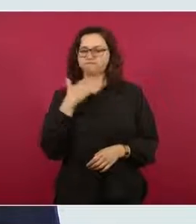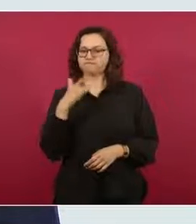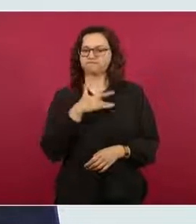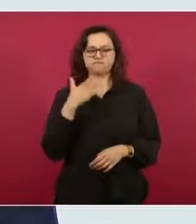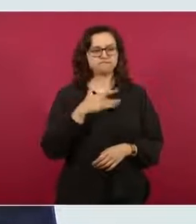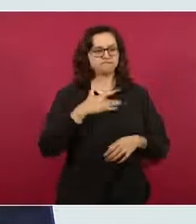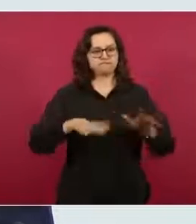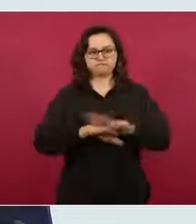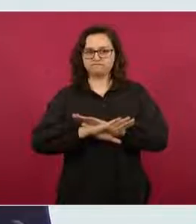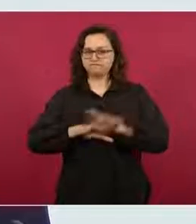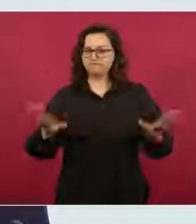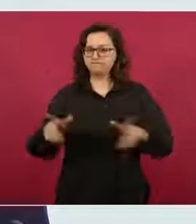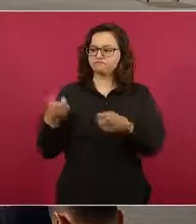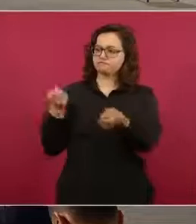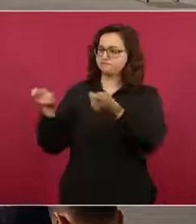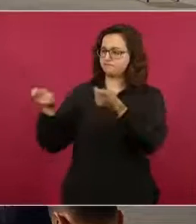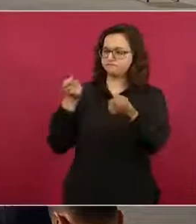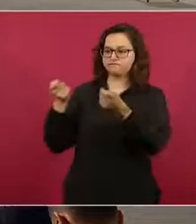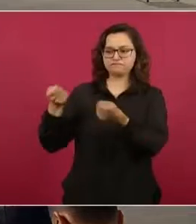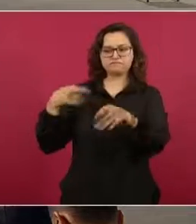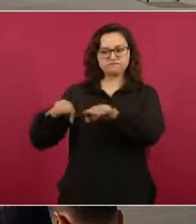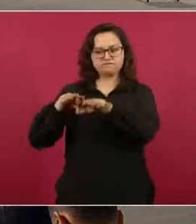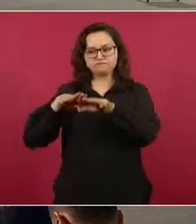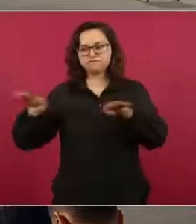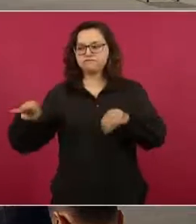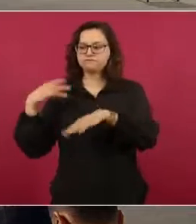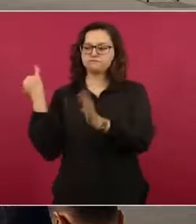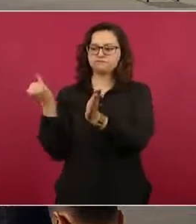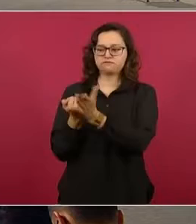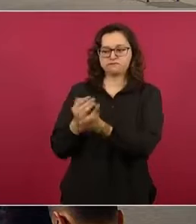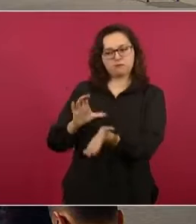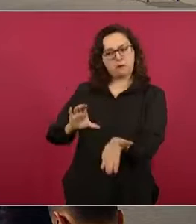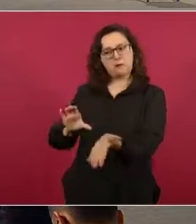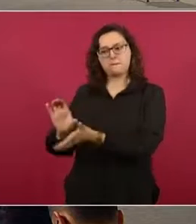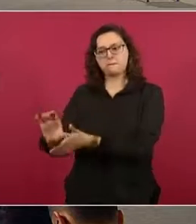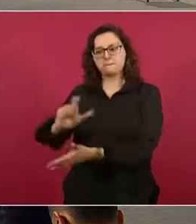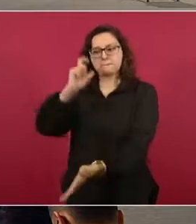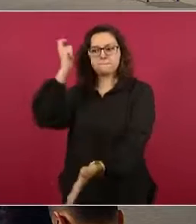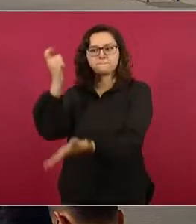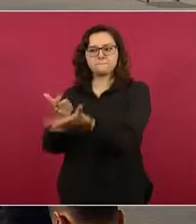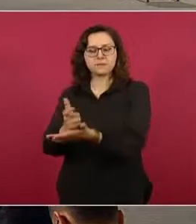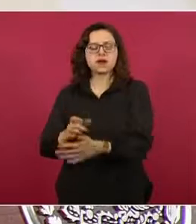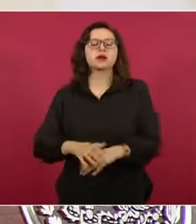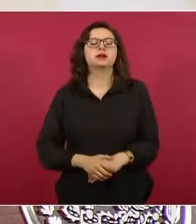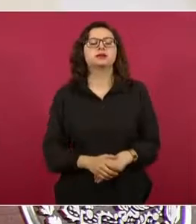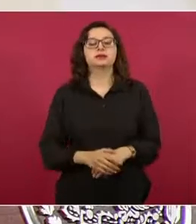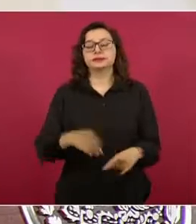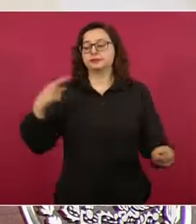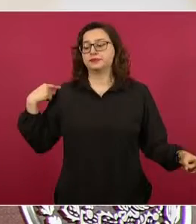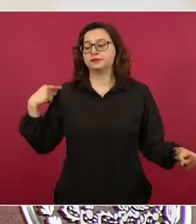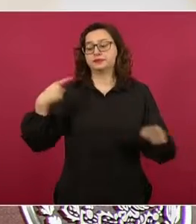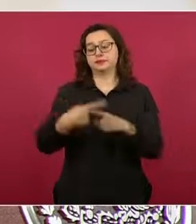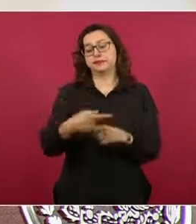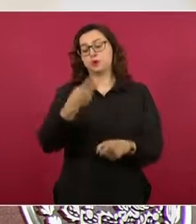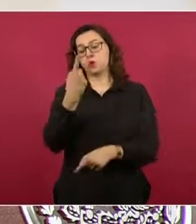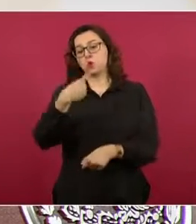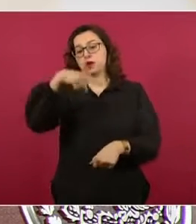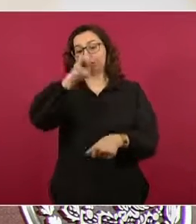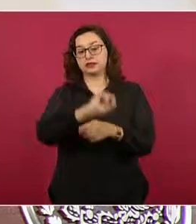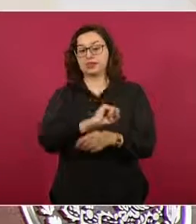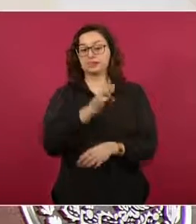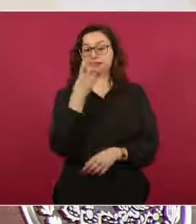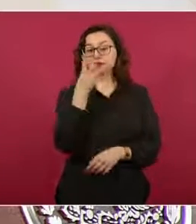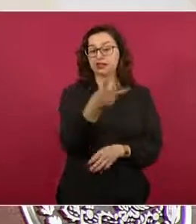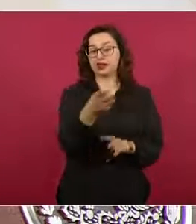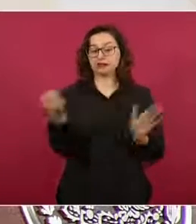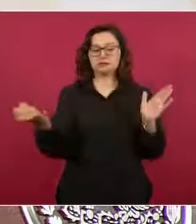100% al IEPS. ¿Cuáles son las tres marcas que dieron más caro en esta semana que cerró? Fue Redco, Winstar